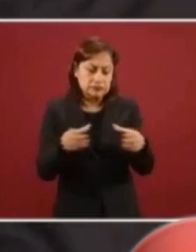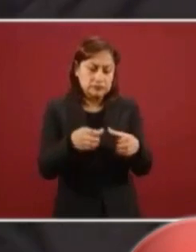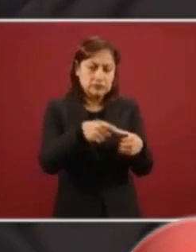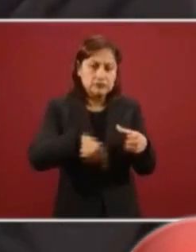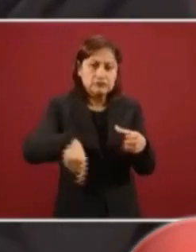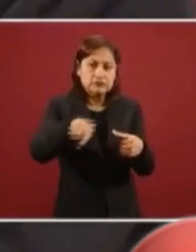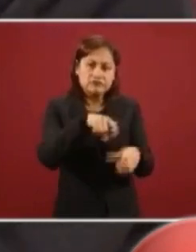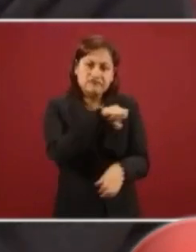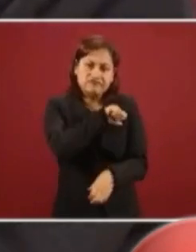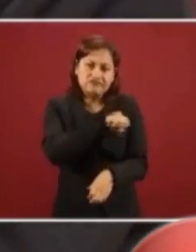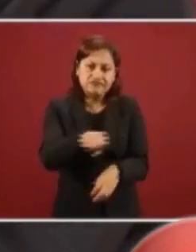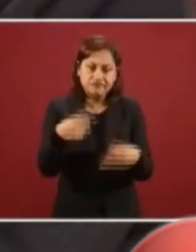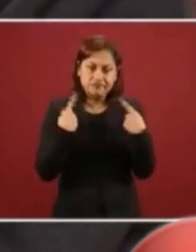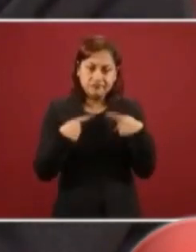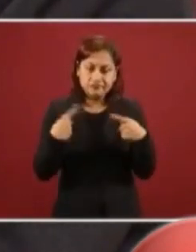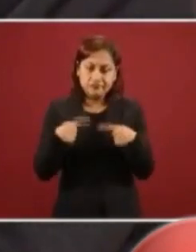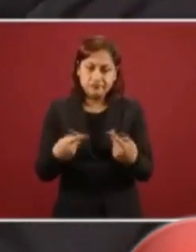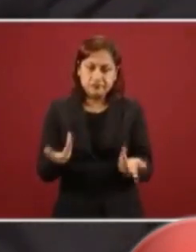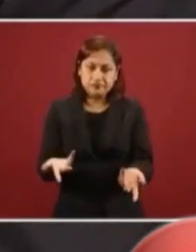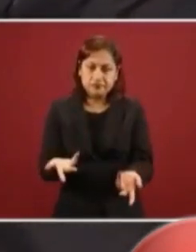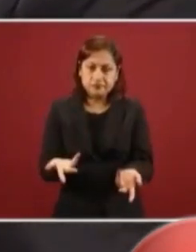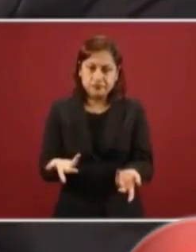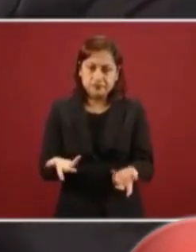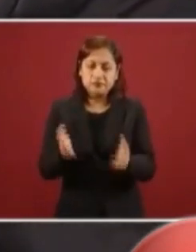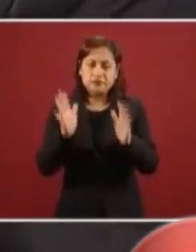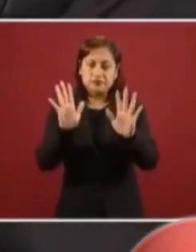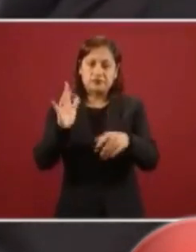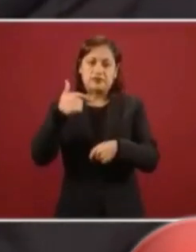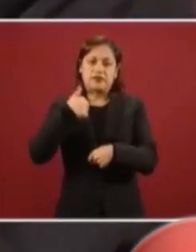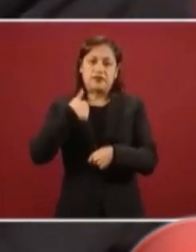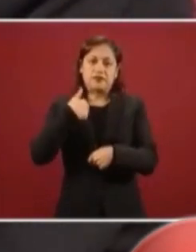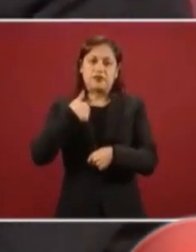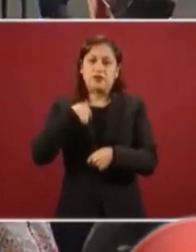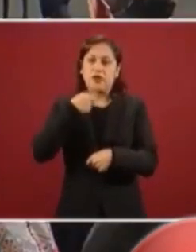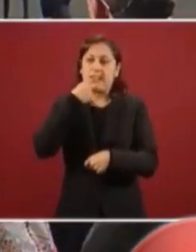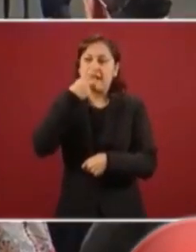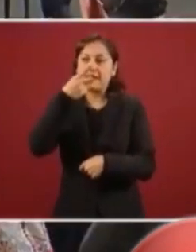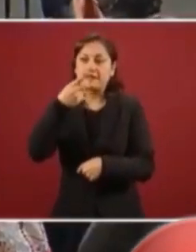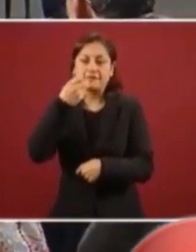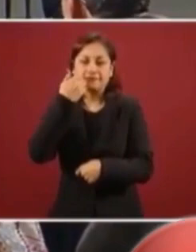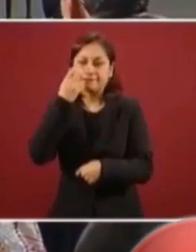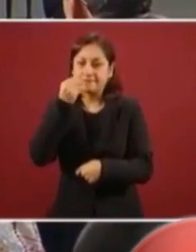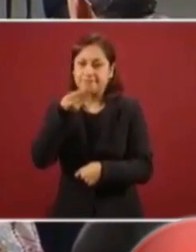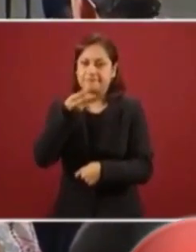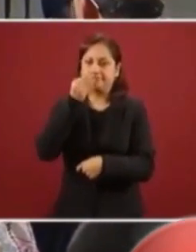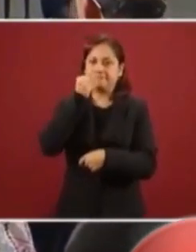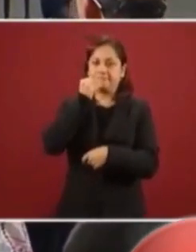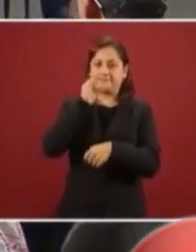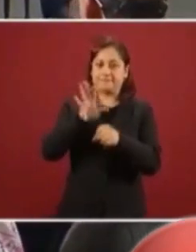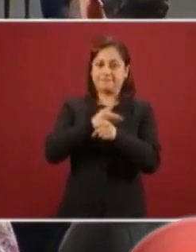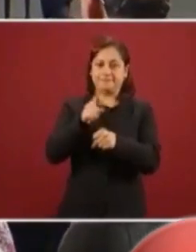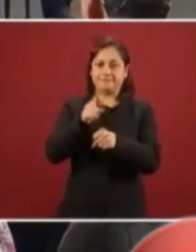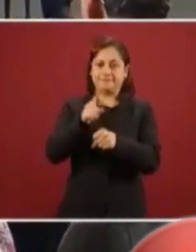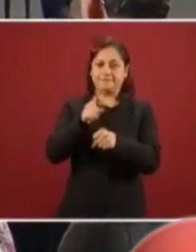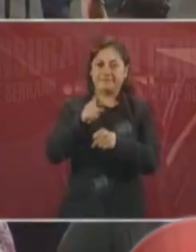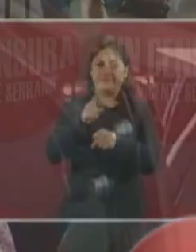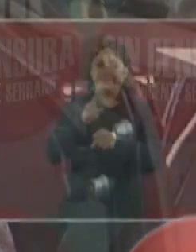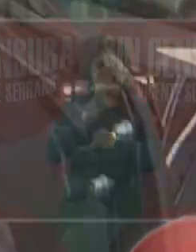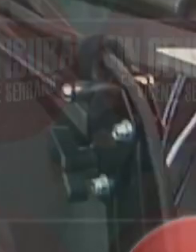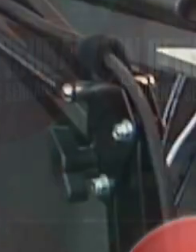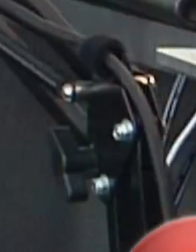rufianes pero ya no quiero hablar así porque luego se enoja mucho